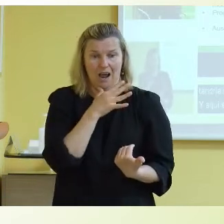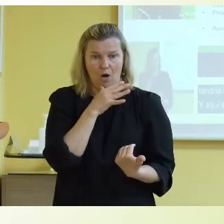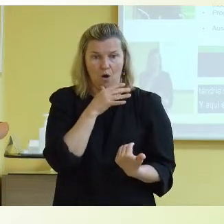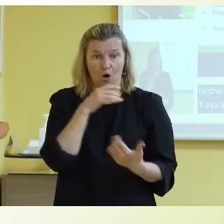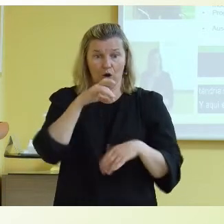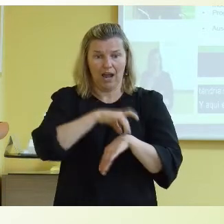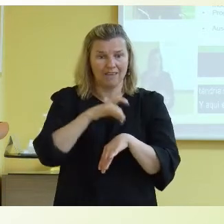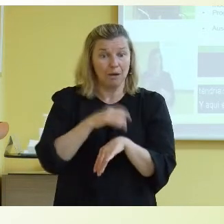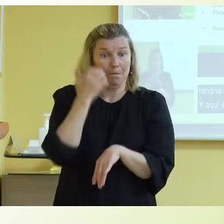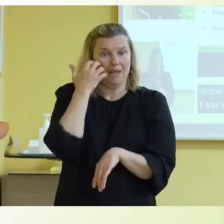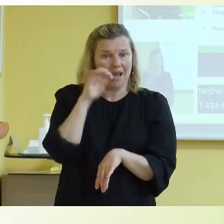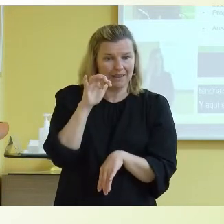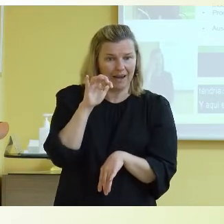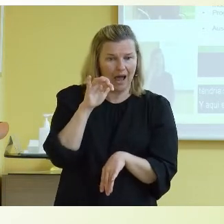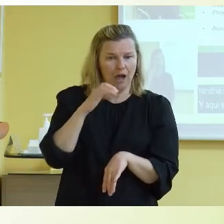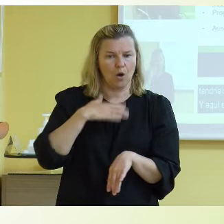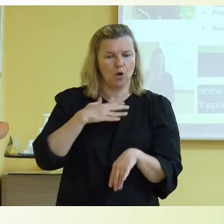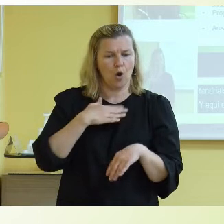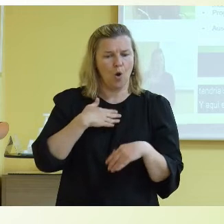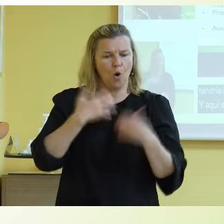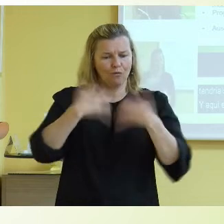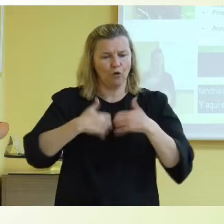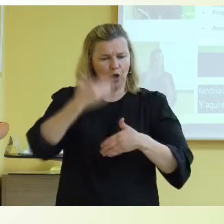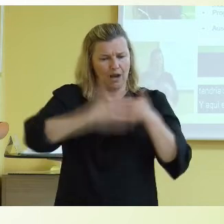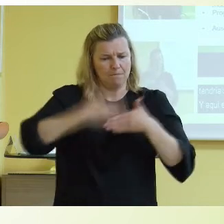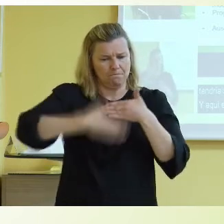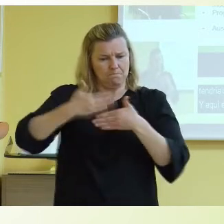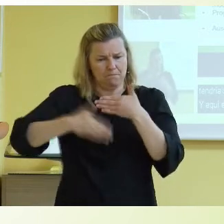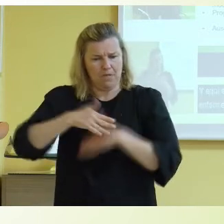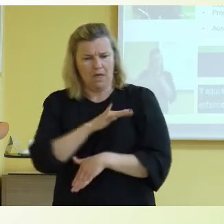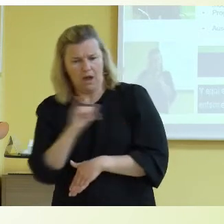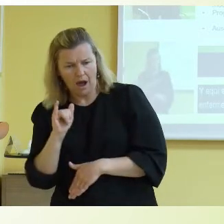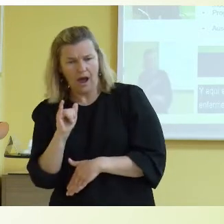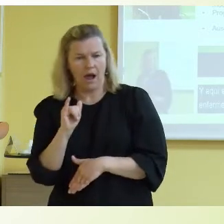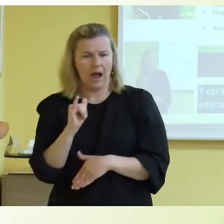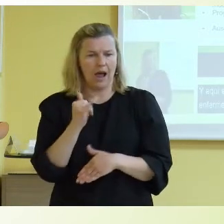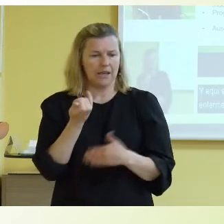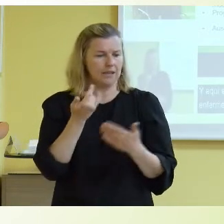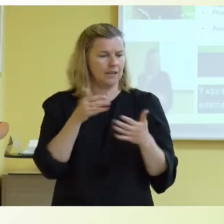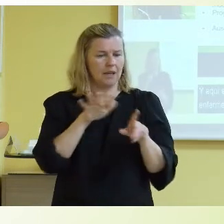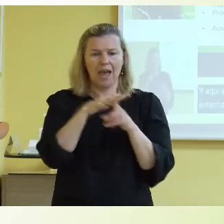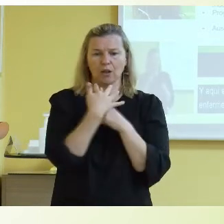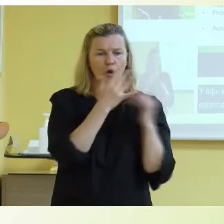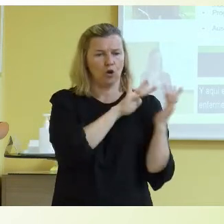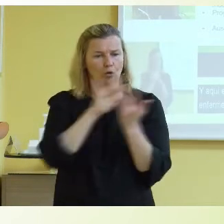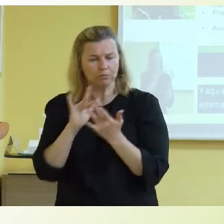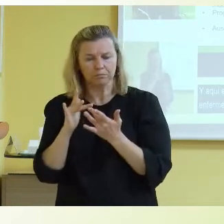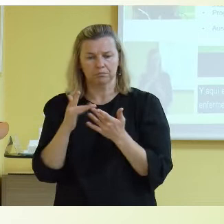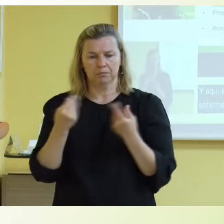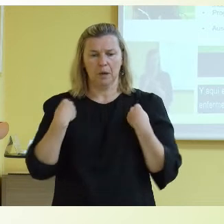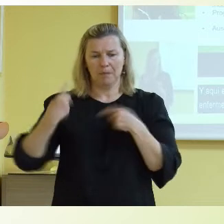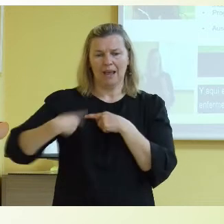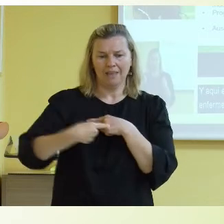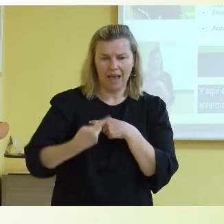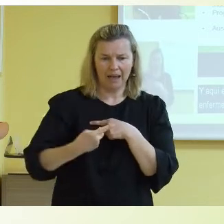un cierto nivel de limitación funcional, con unas ciertas limitaciones de mi relación con el entorno y de actividades de vida diaria, pero